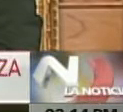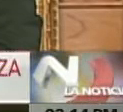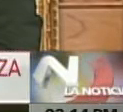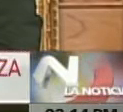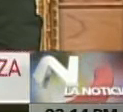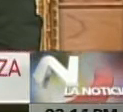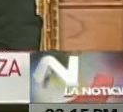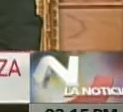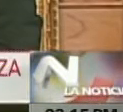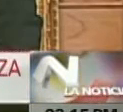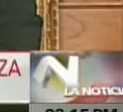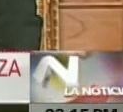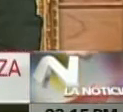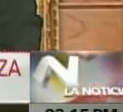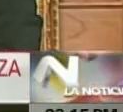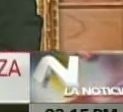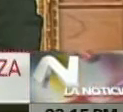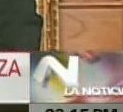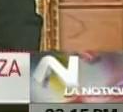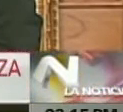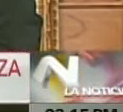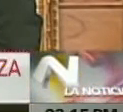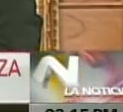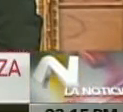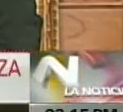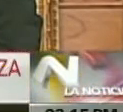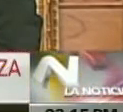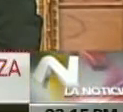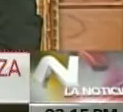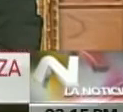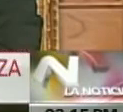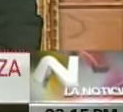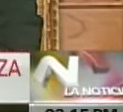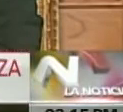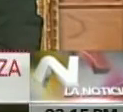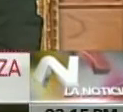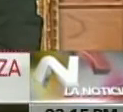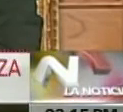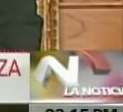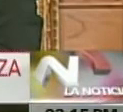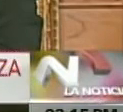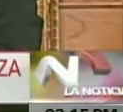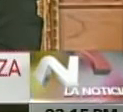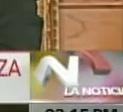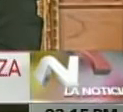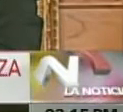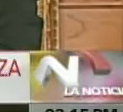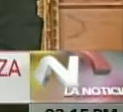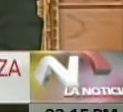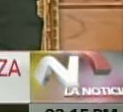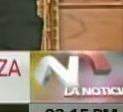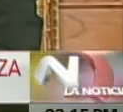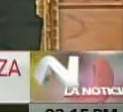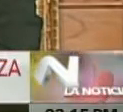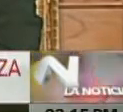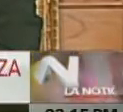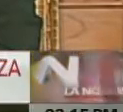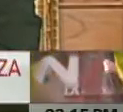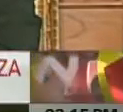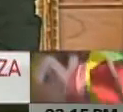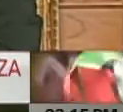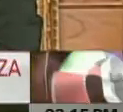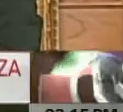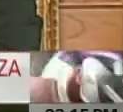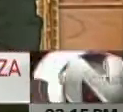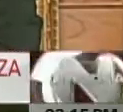hacer seguimiento que el carácter humanista y ecologista de nuestro proyecto se cumple. Y